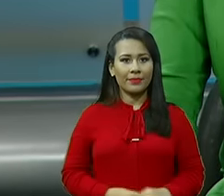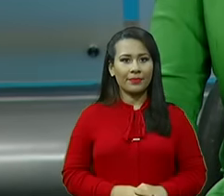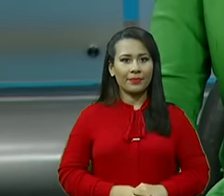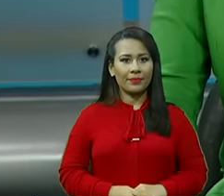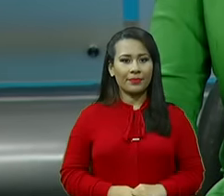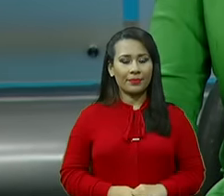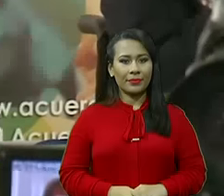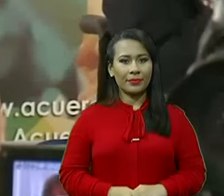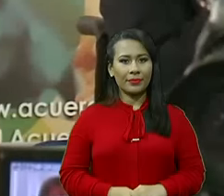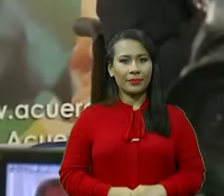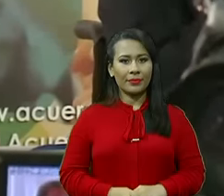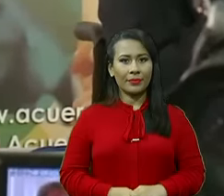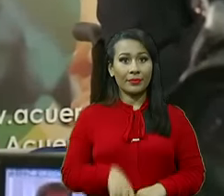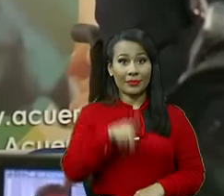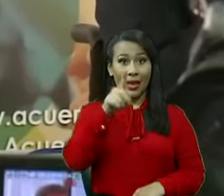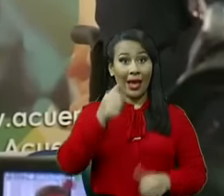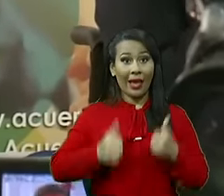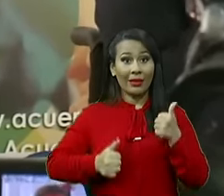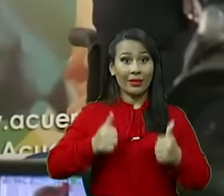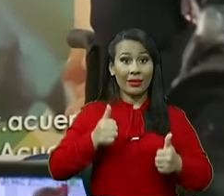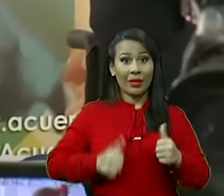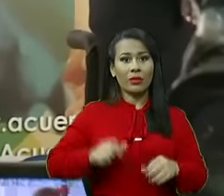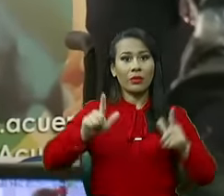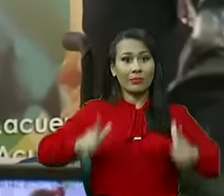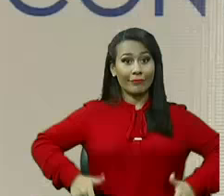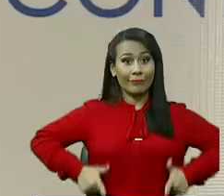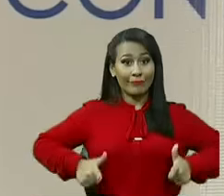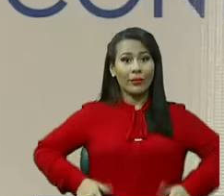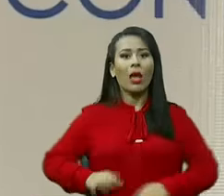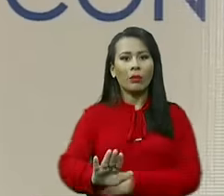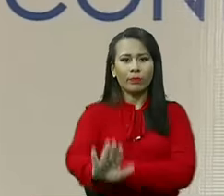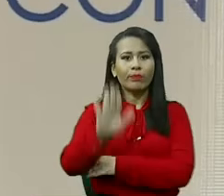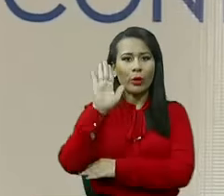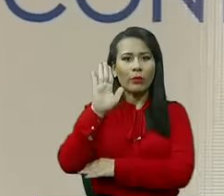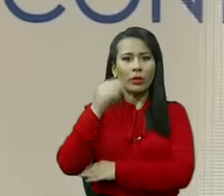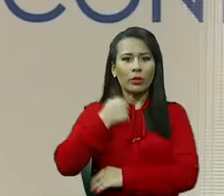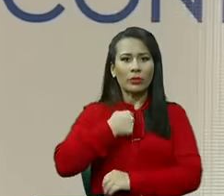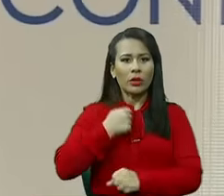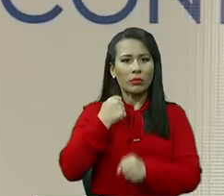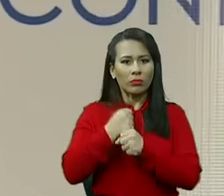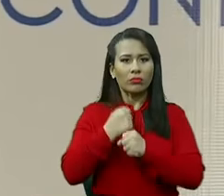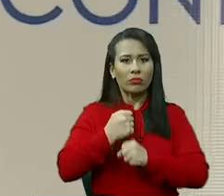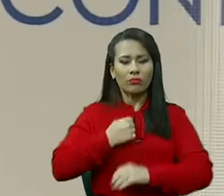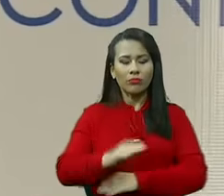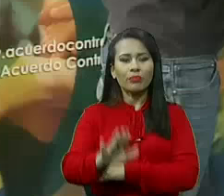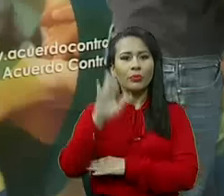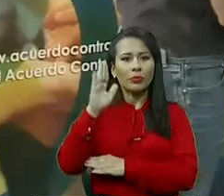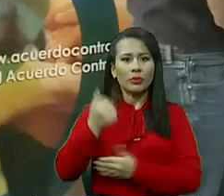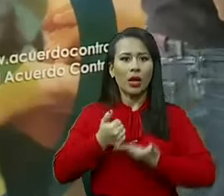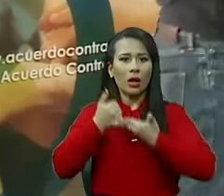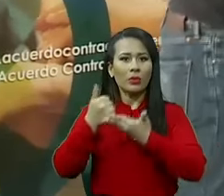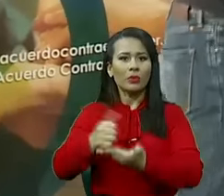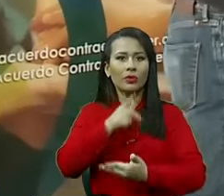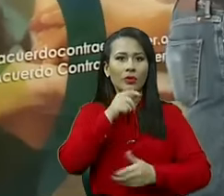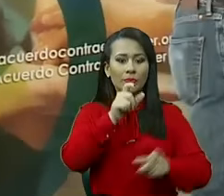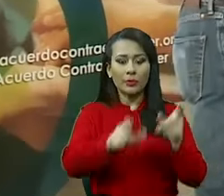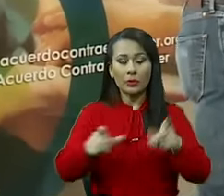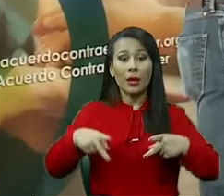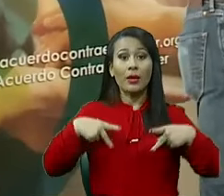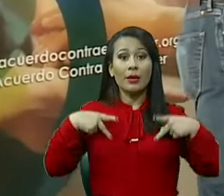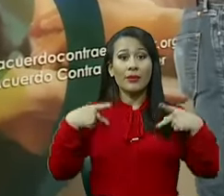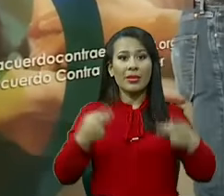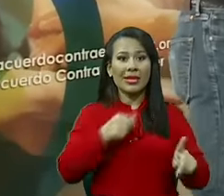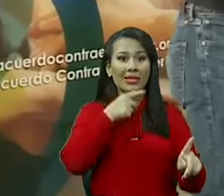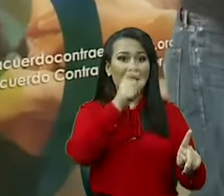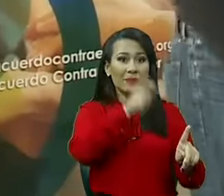presidencial el candidato a la presidencia Lenin Moreno Se comprometió a apoyar la iniciativa que busca mejorar la calidad de vida de los pacientes